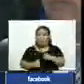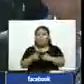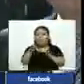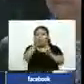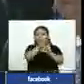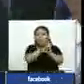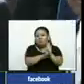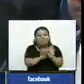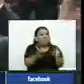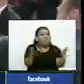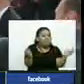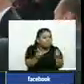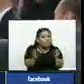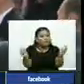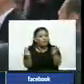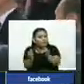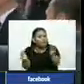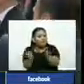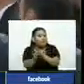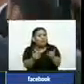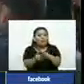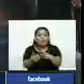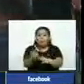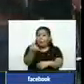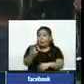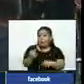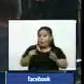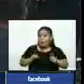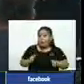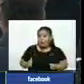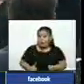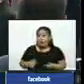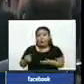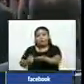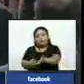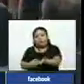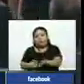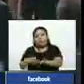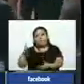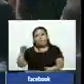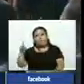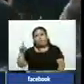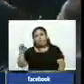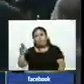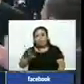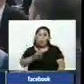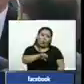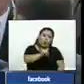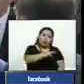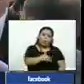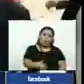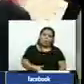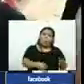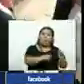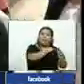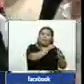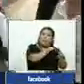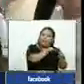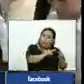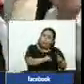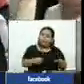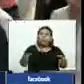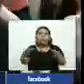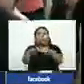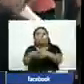incluye reuniones tanto con representantes del gobierno en disputa como de la oposición, ONG y con miembros del